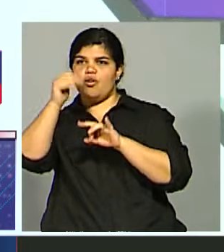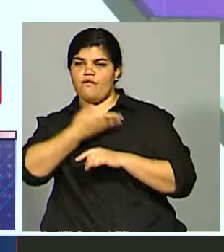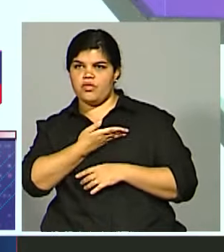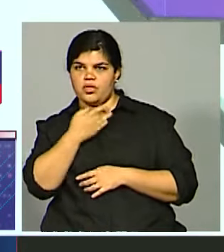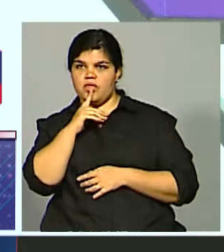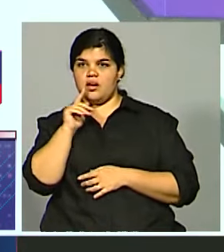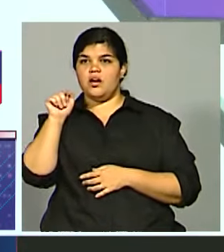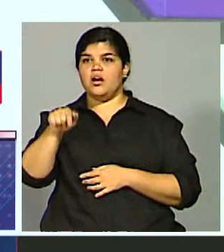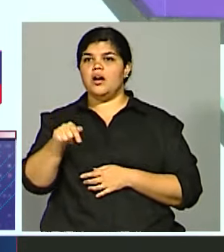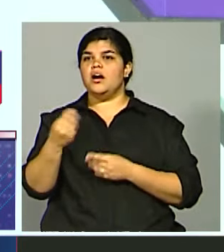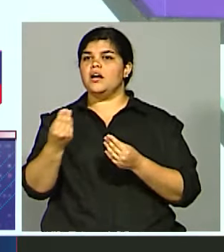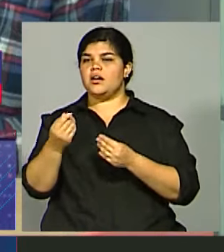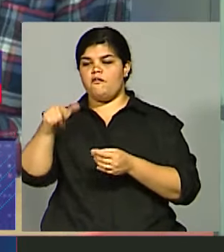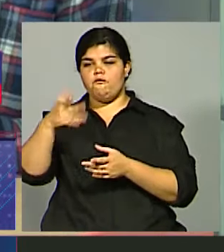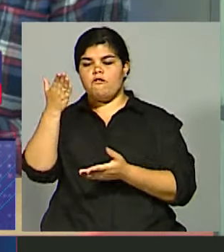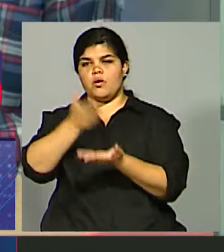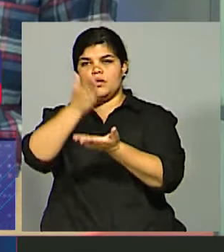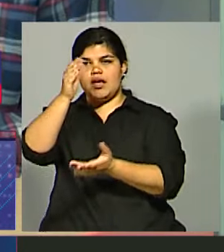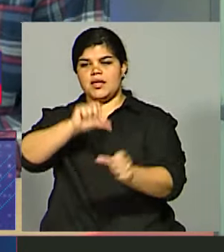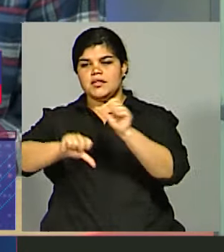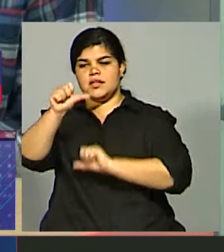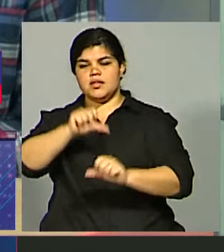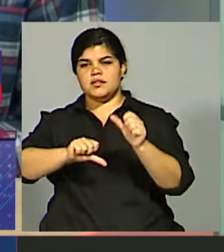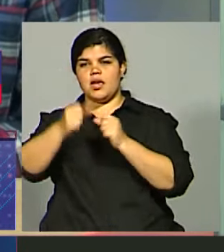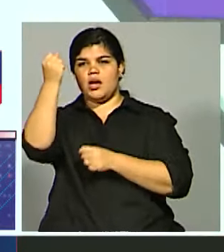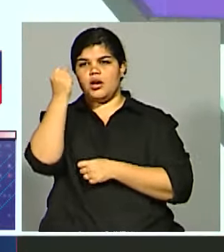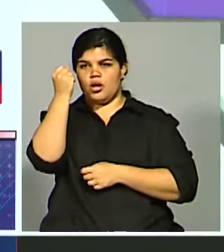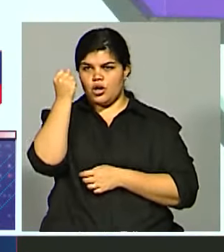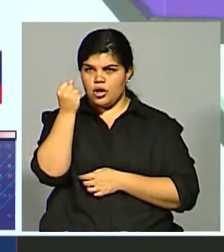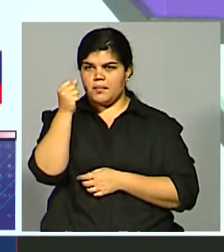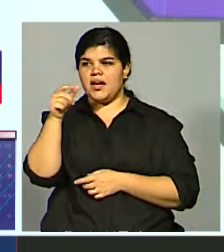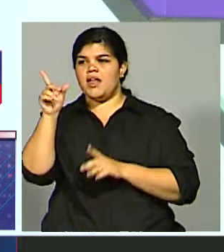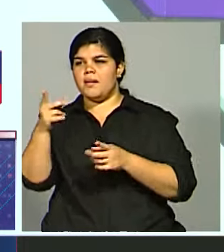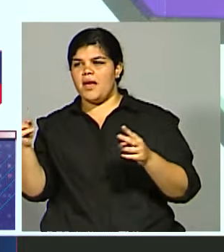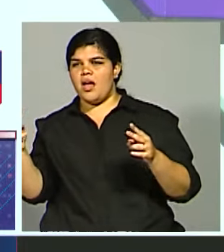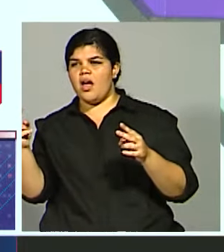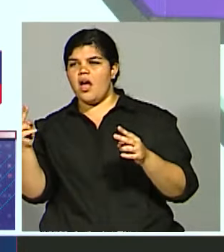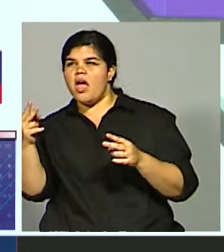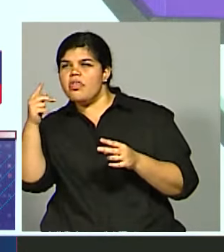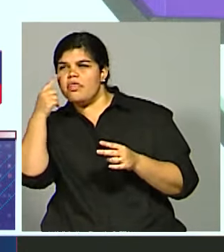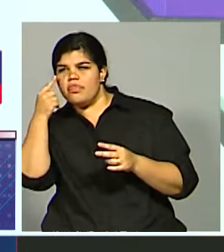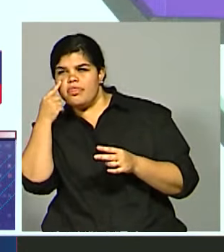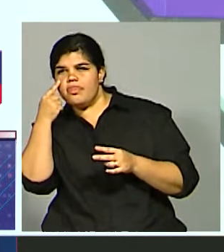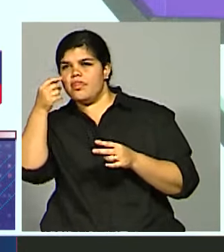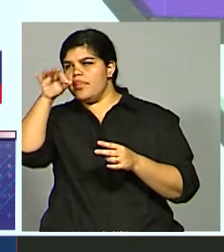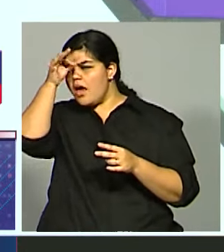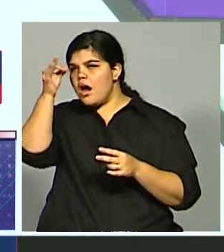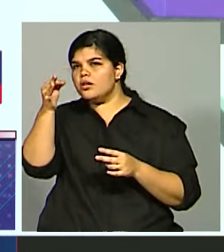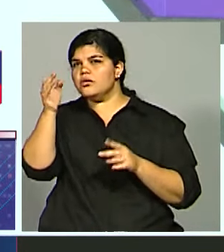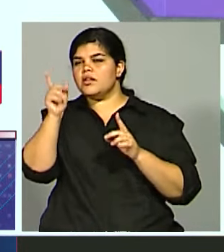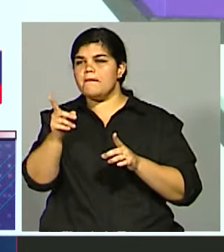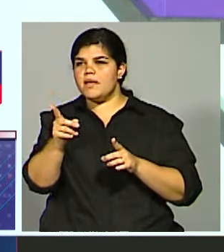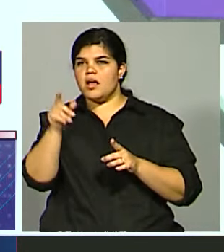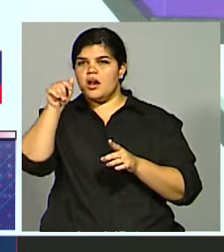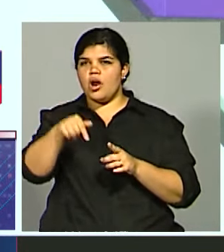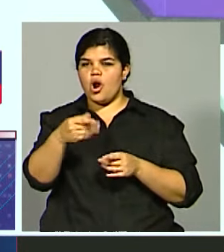lugares por los que pasé, la Facultad de Ciencias Económicas, el encuentro con el teatro. Uh-huh. Y después, en este caso del contador, yo lo pongo también como que da